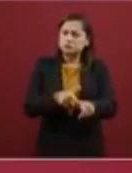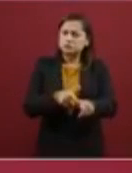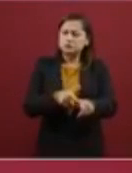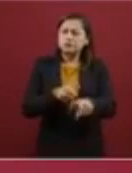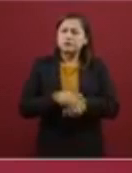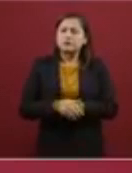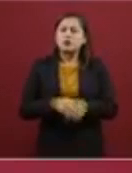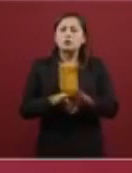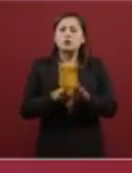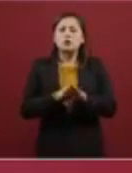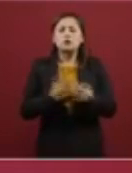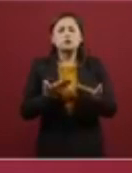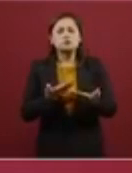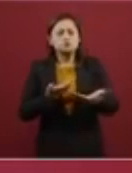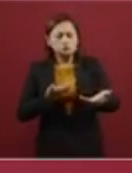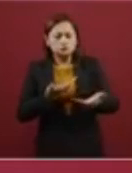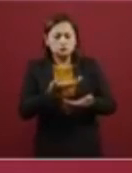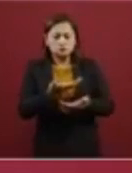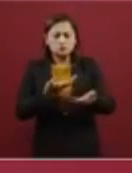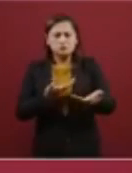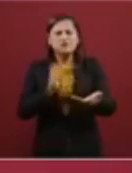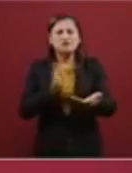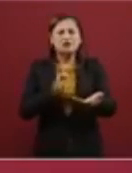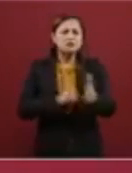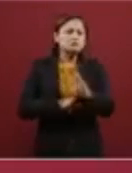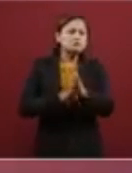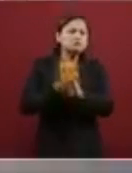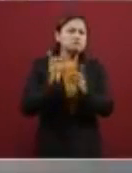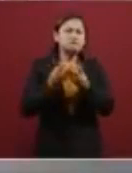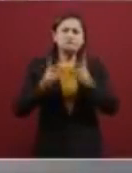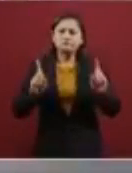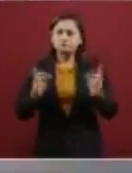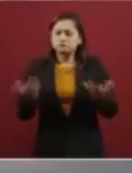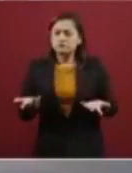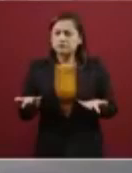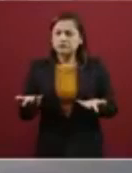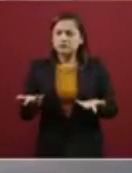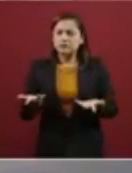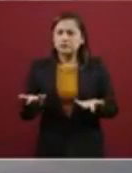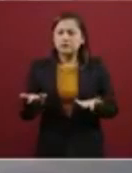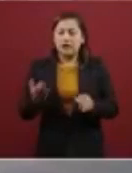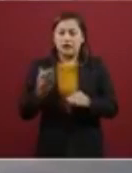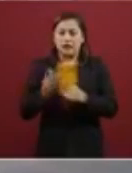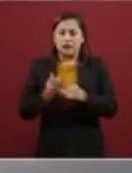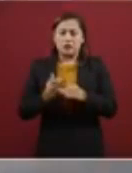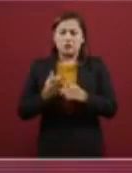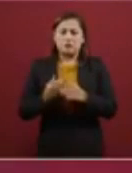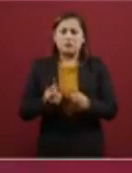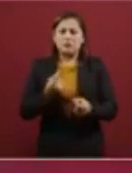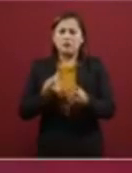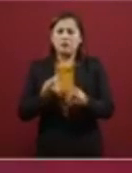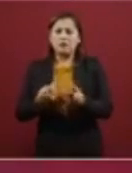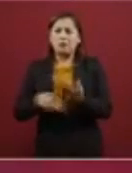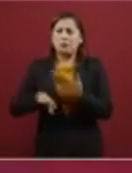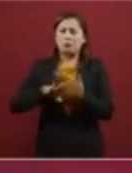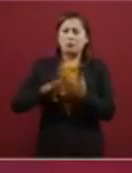fincada en la cooperación para el desarrollo. Y no voy a caer en ninguna provocación, no